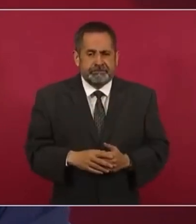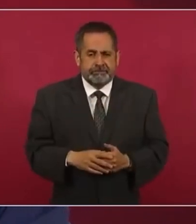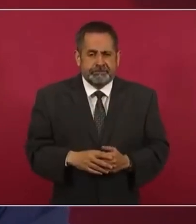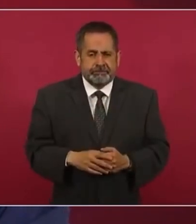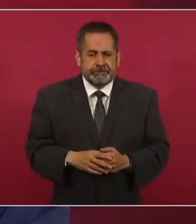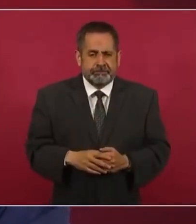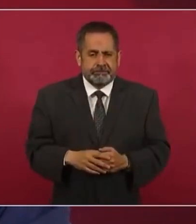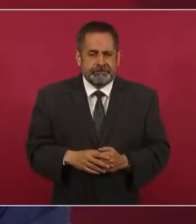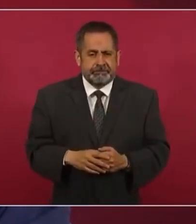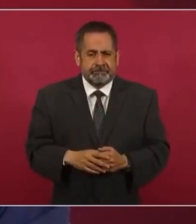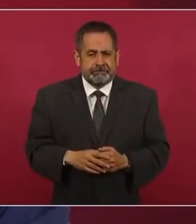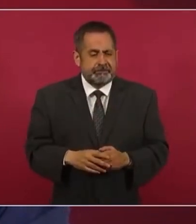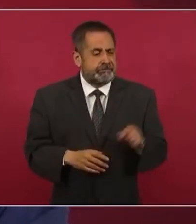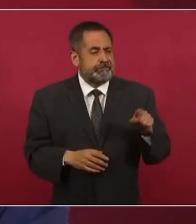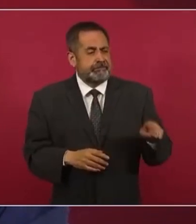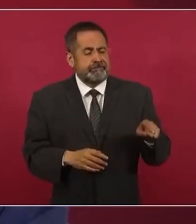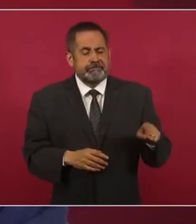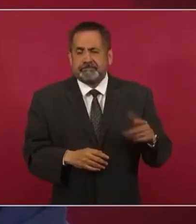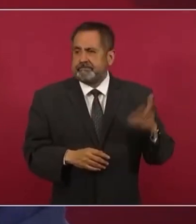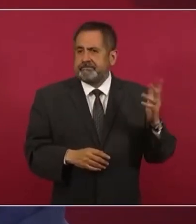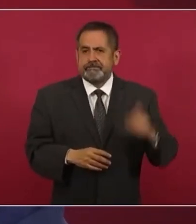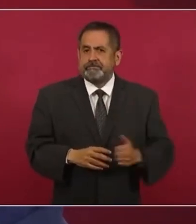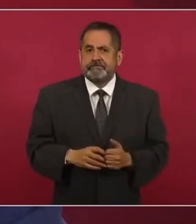Ellos prefieren